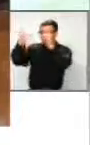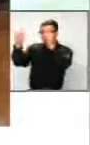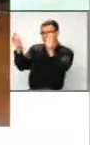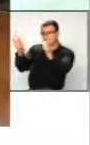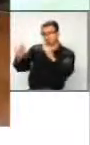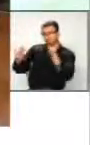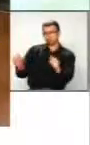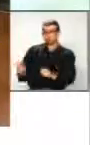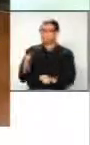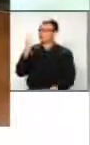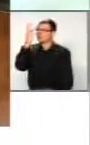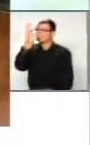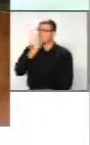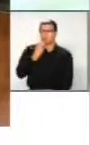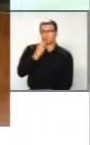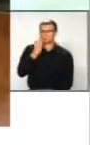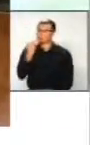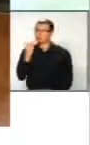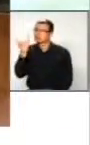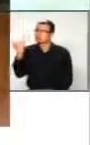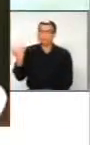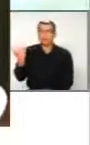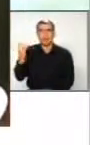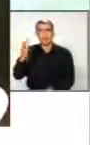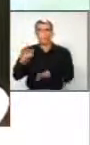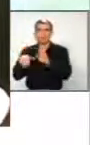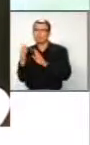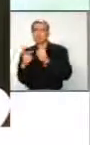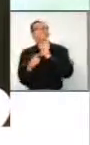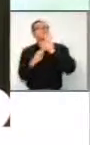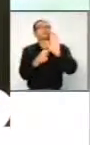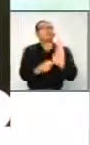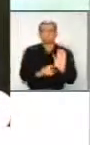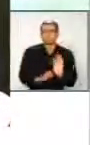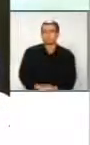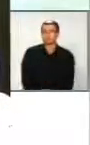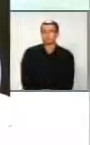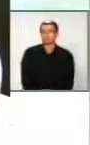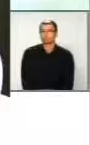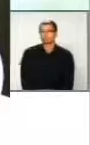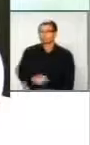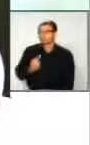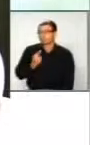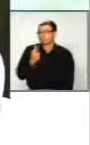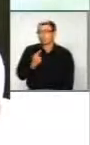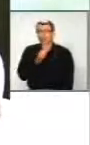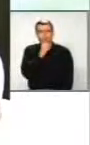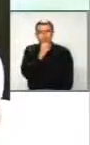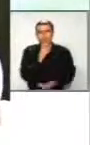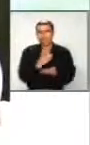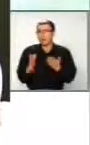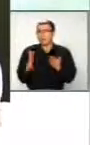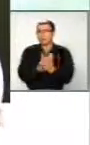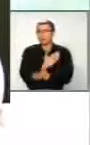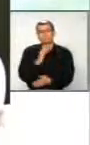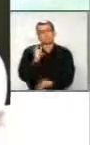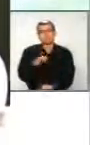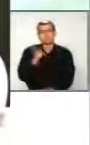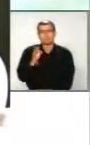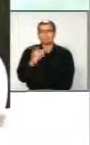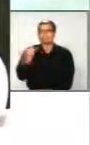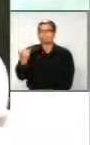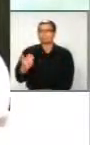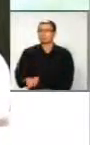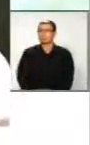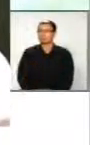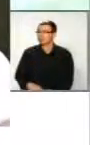para contar algo que muchas veces no tiene la profundidad que requiere una sección noticiosa. Sí, creo yo que dentro de